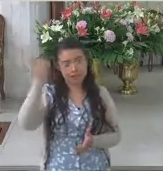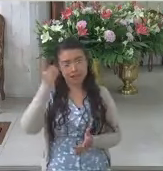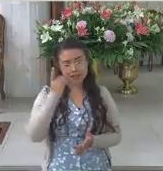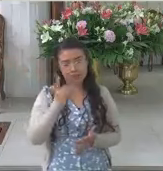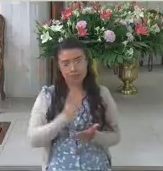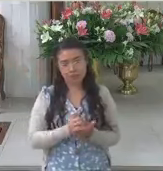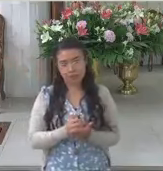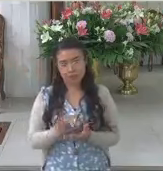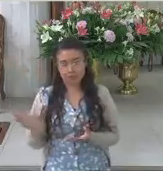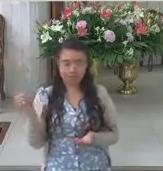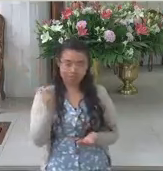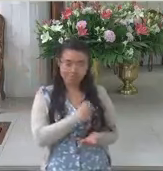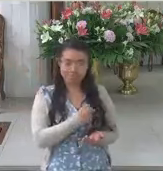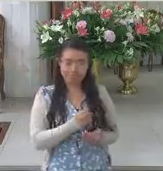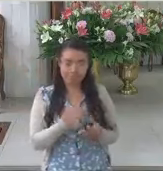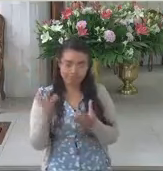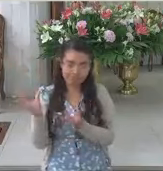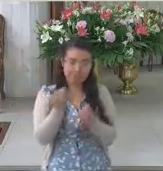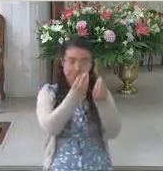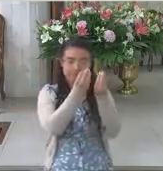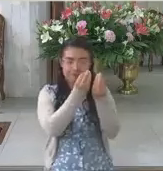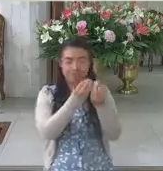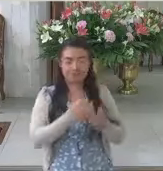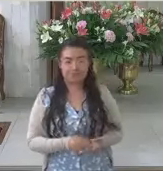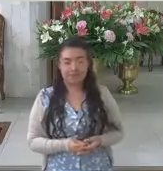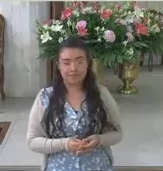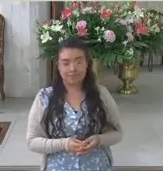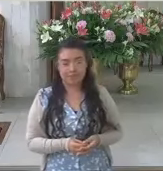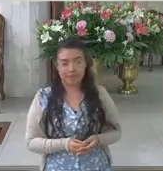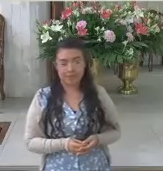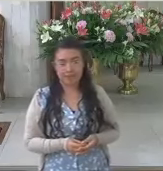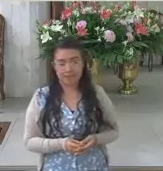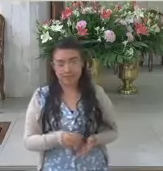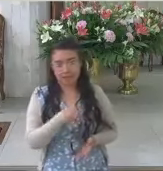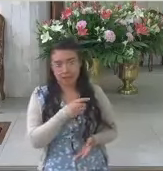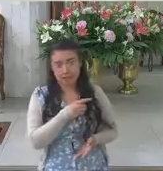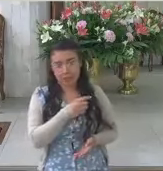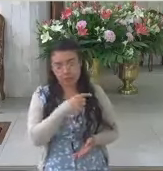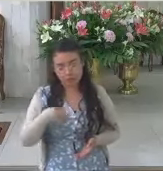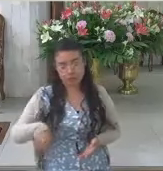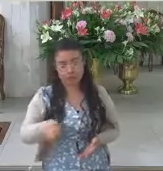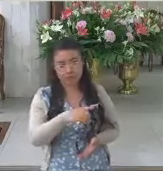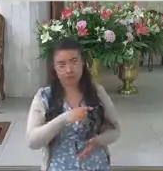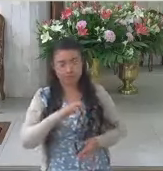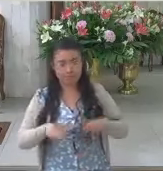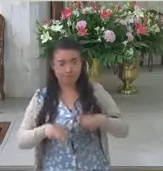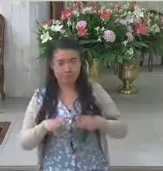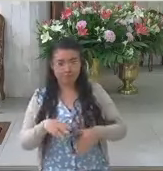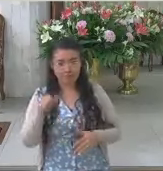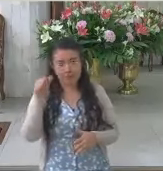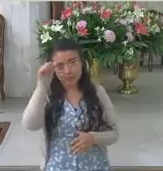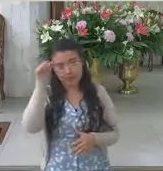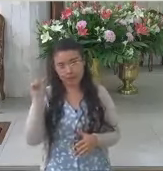señor vendrá debemos estar dispuestos a renunciar a aquello que nos impide Vivir la Vida Cristiana